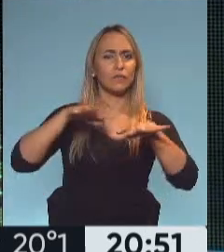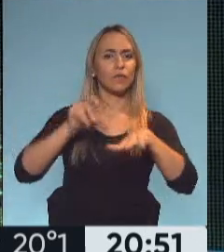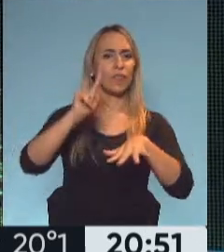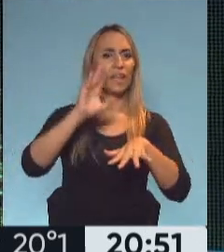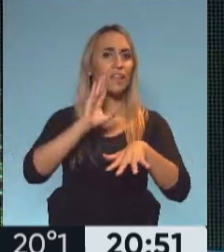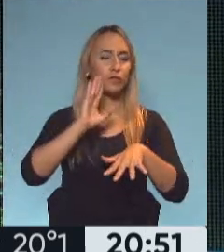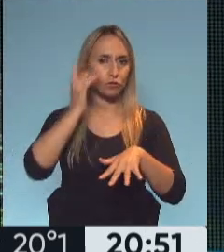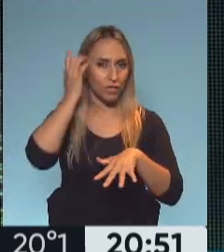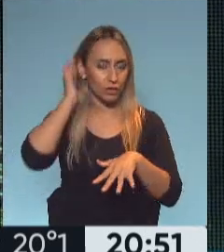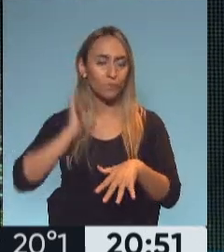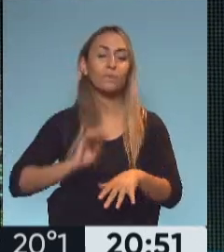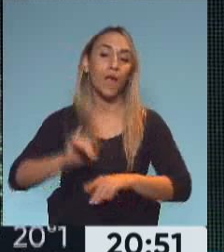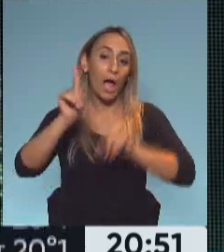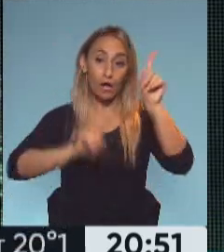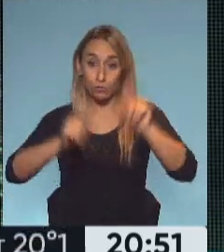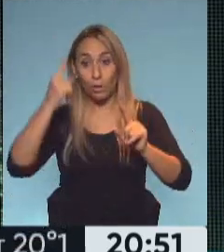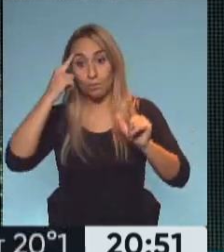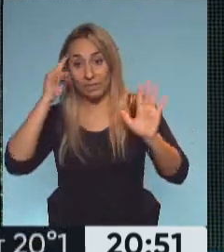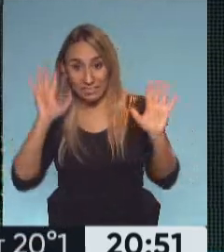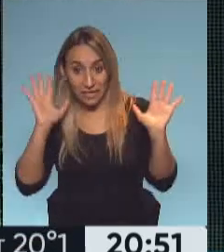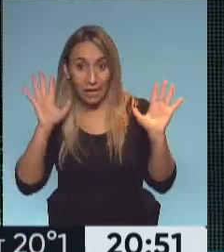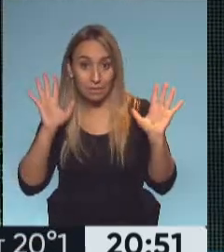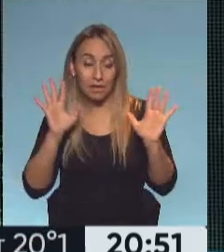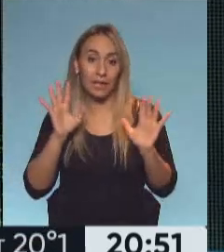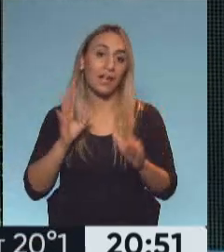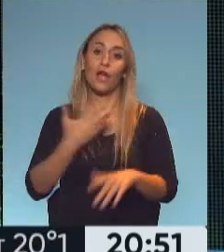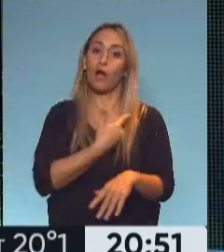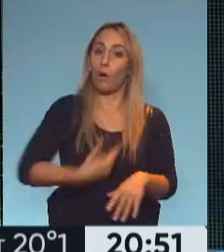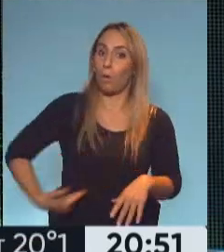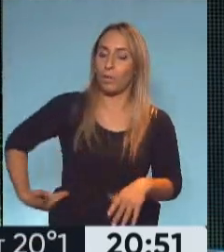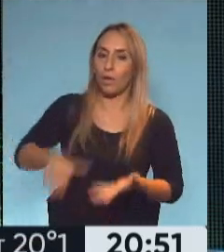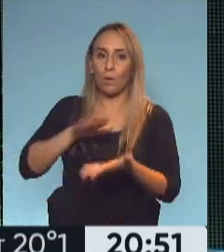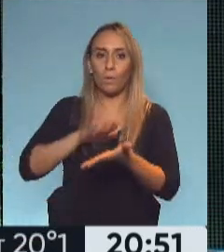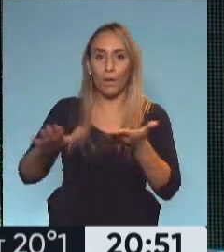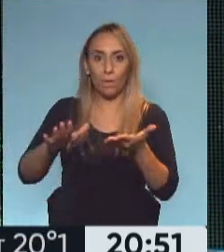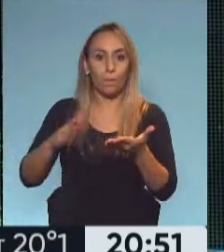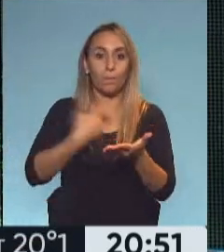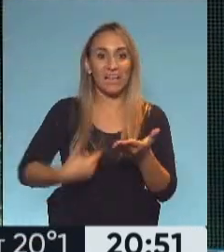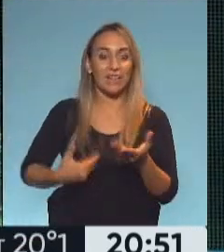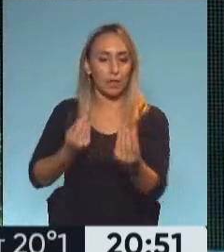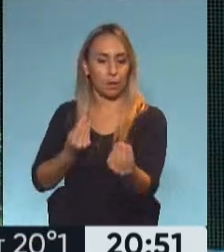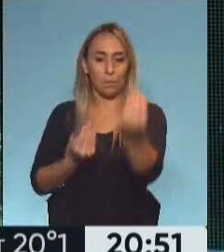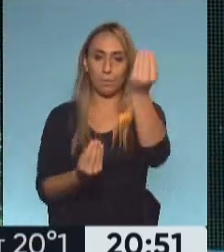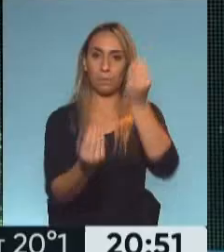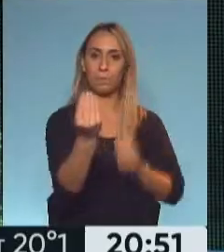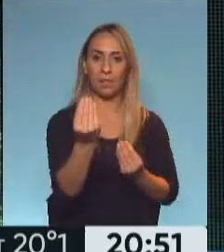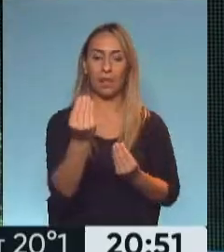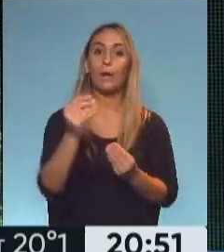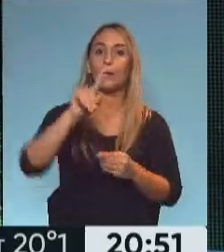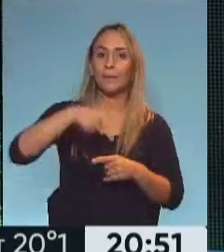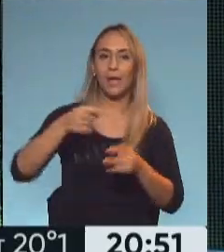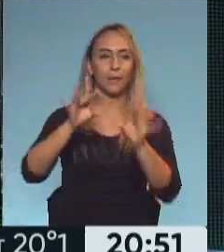Unidos. Si alguno creía que el cambio de gestión, que el cambio de presidente iba a alterar, iba a suavizar algunas